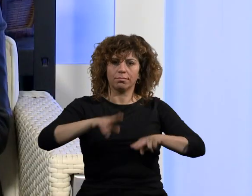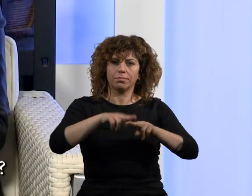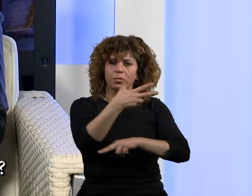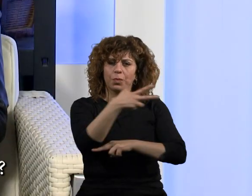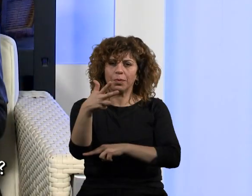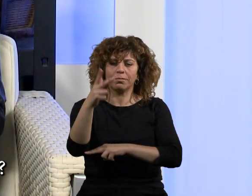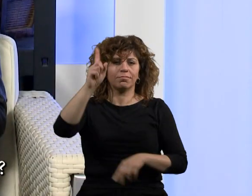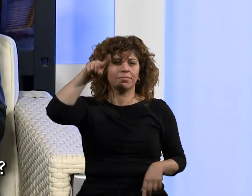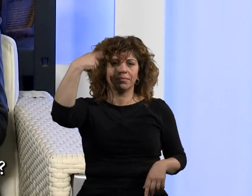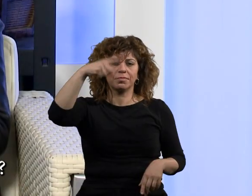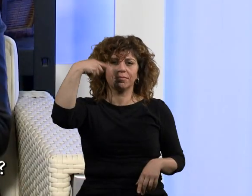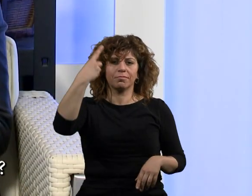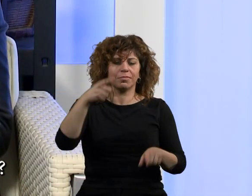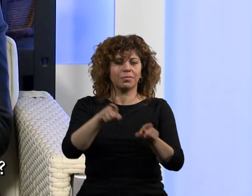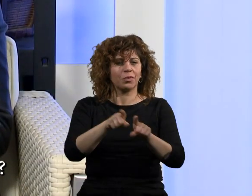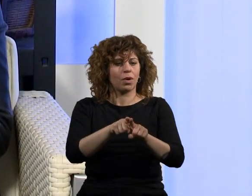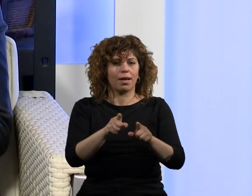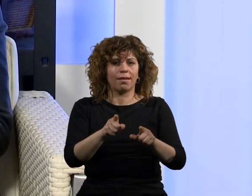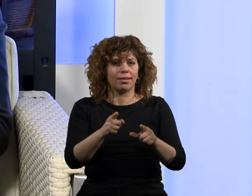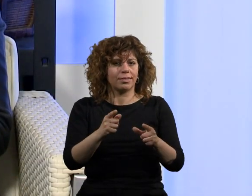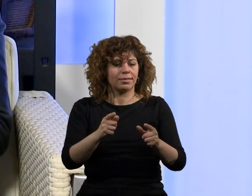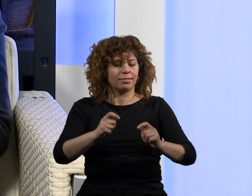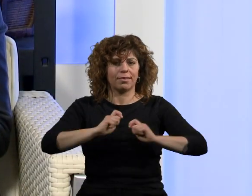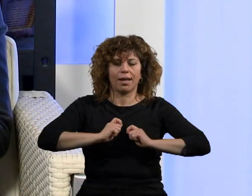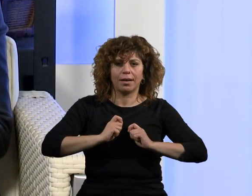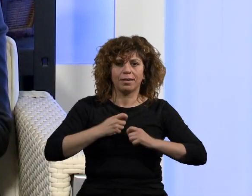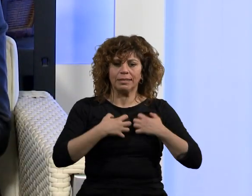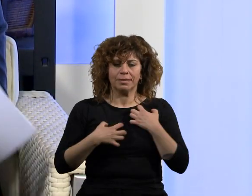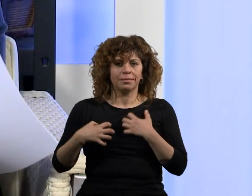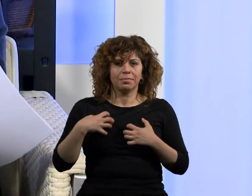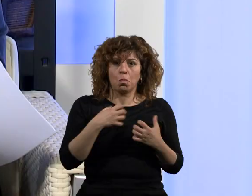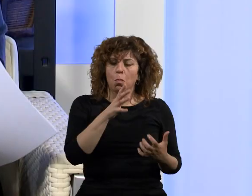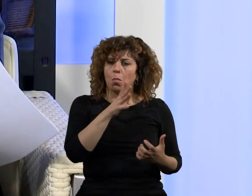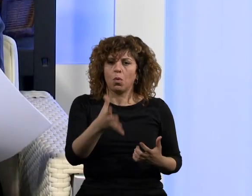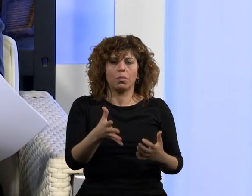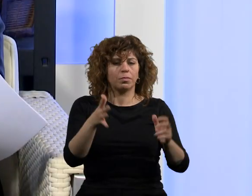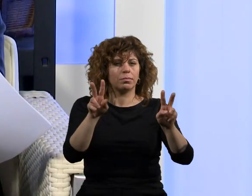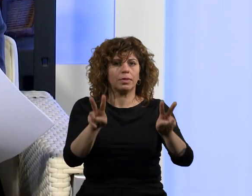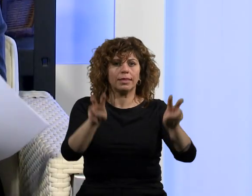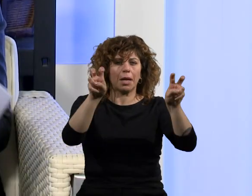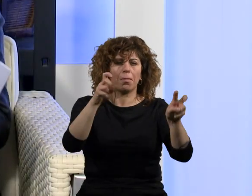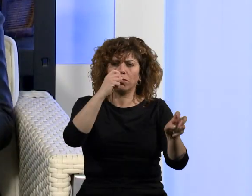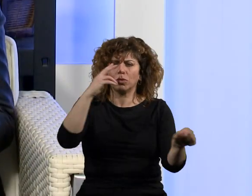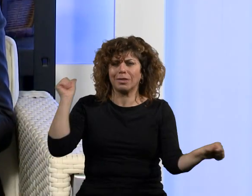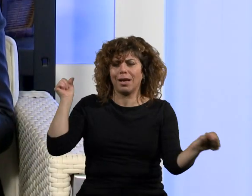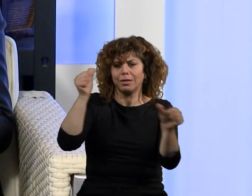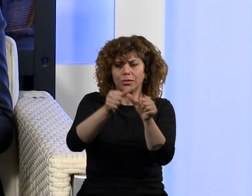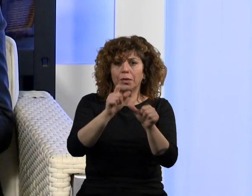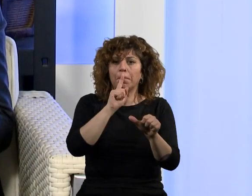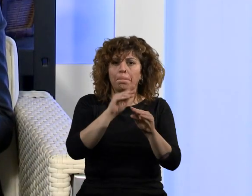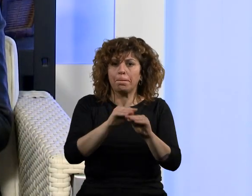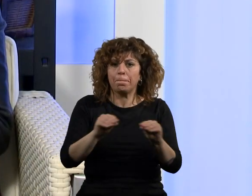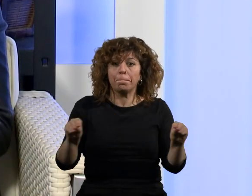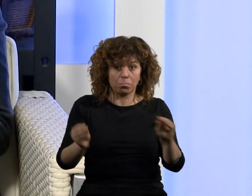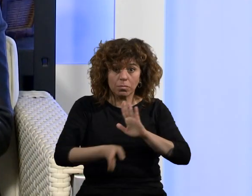documental que decía yo que había removido un poco, ¿verdad? Porque, claro, es un tema que ha estado silenciado muchos años. No sé si todavía